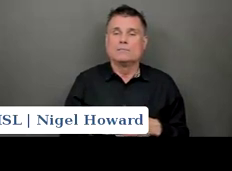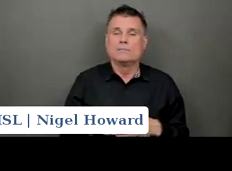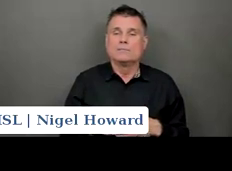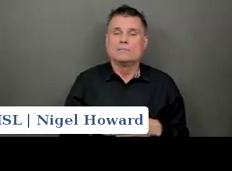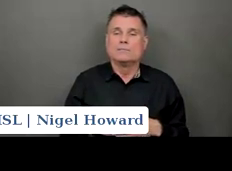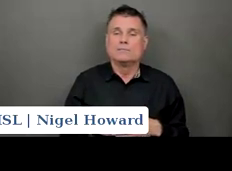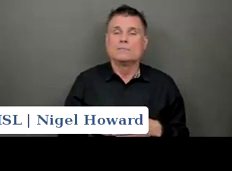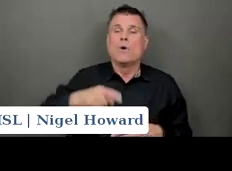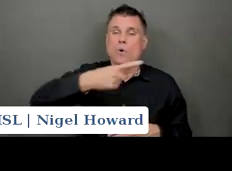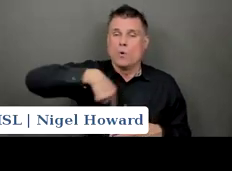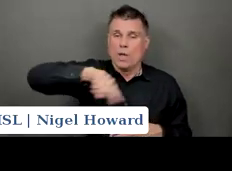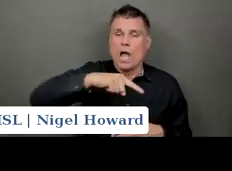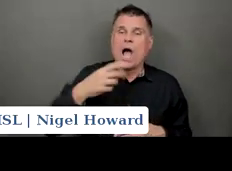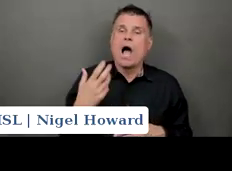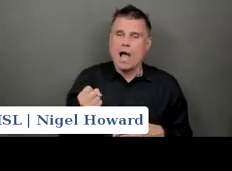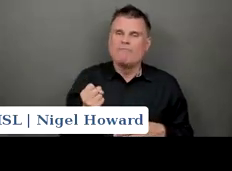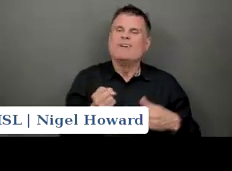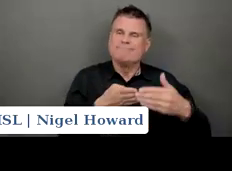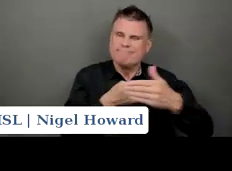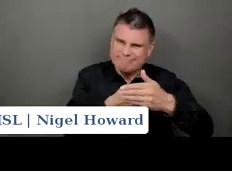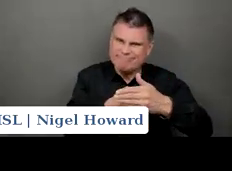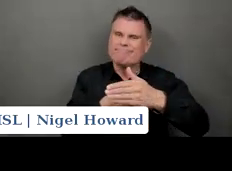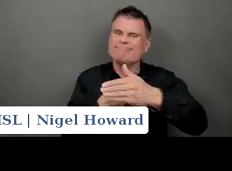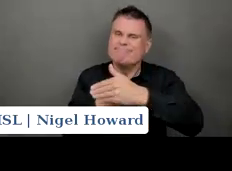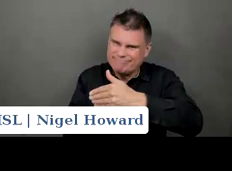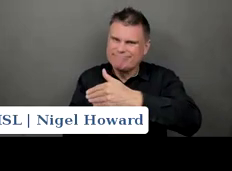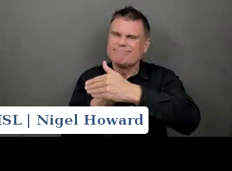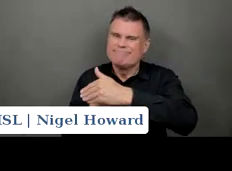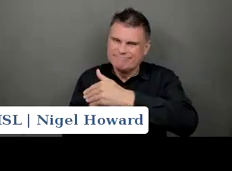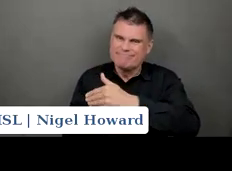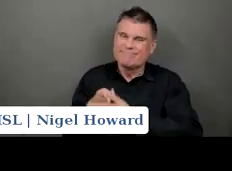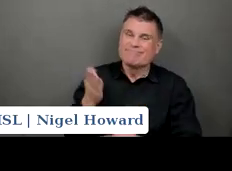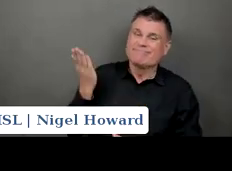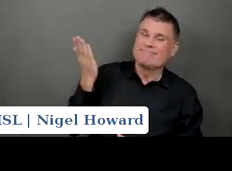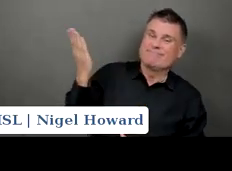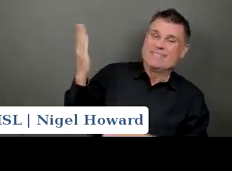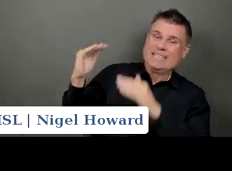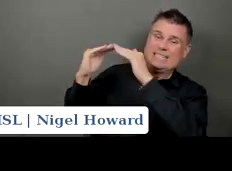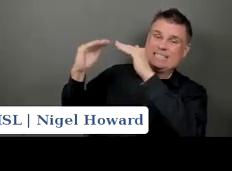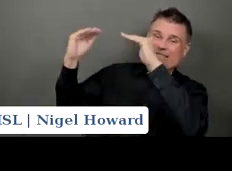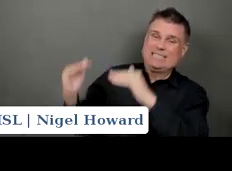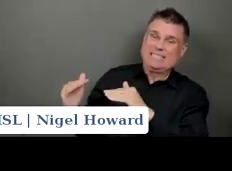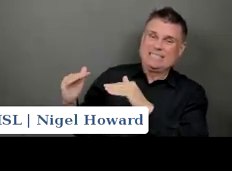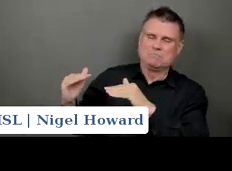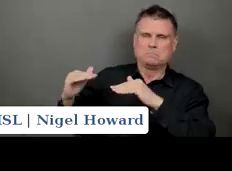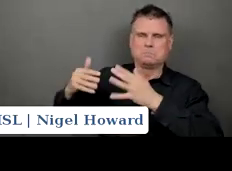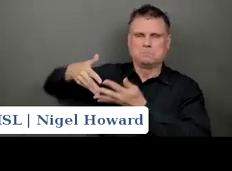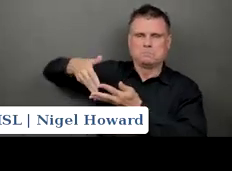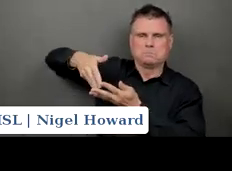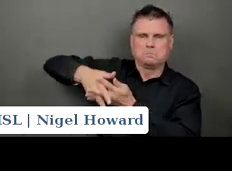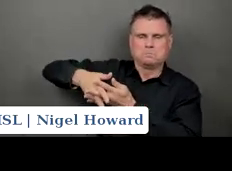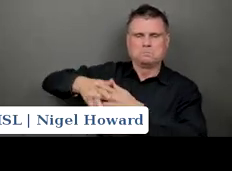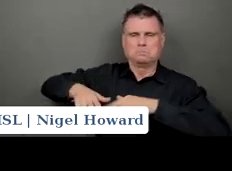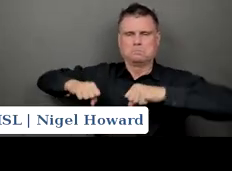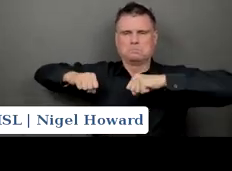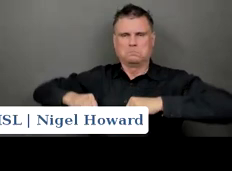esta clave sistémica en la que todos somos parte de esta malla de protección social que va desde la